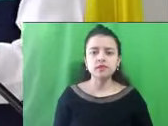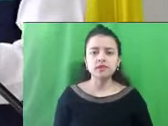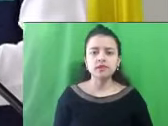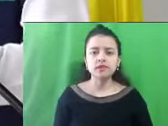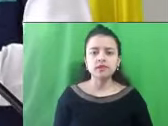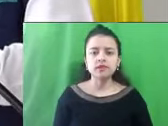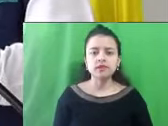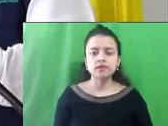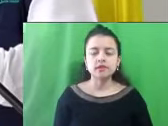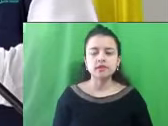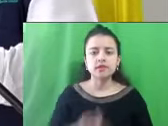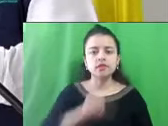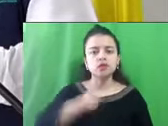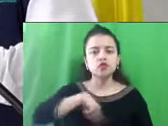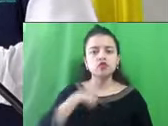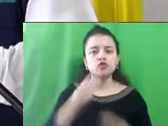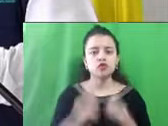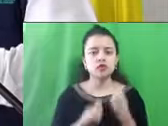realizamos